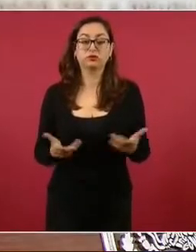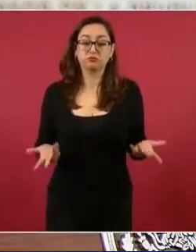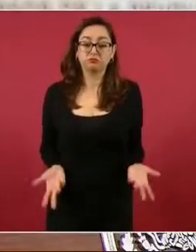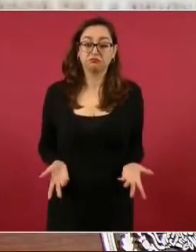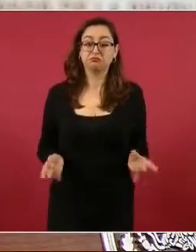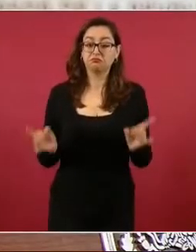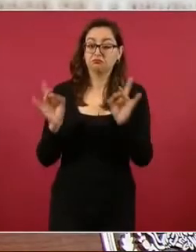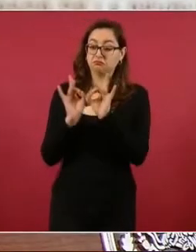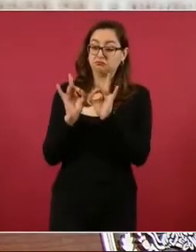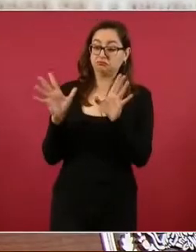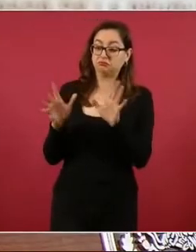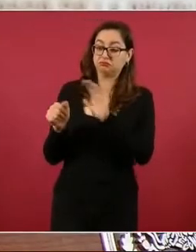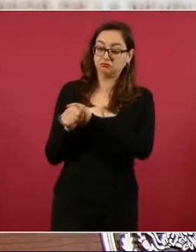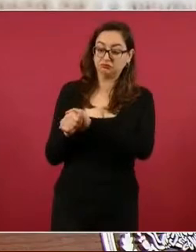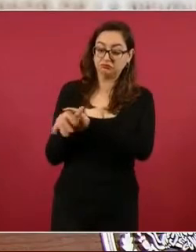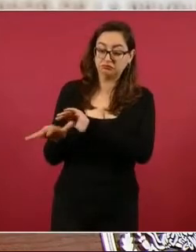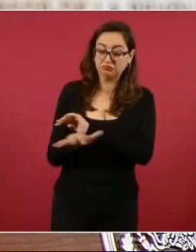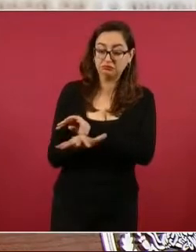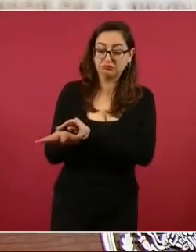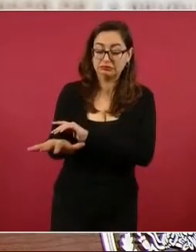Ayotzinapa,